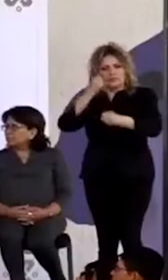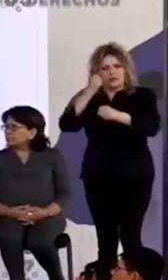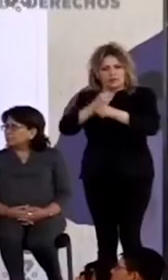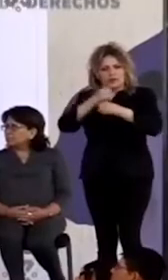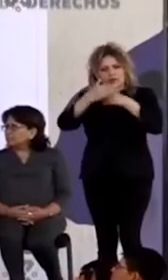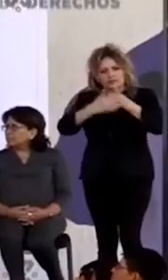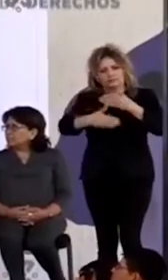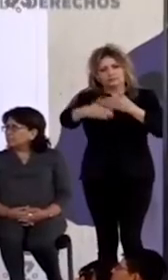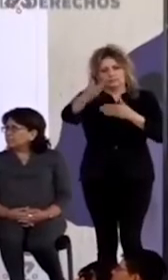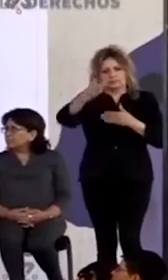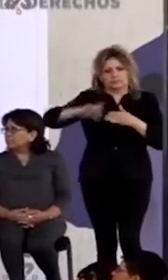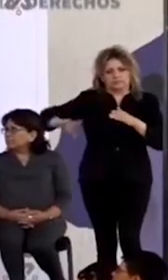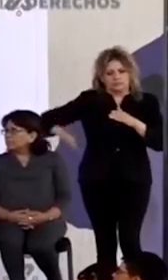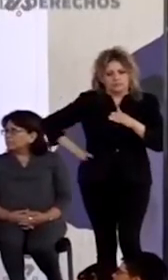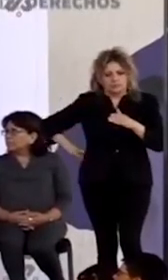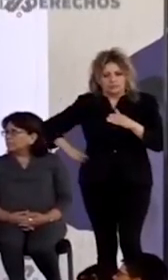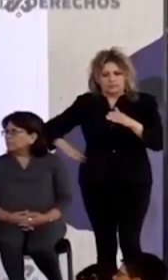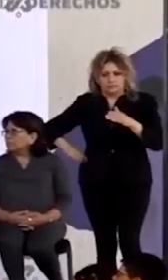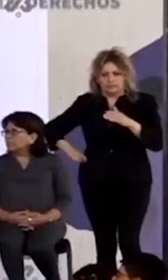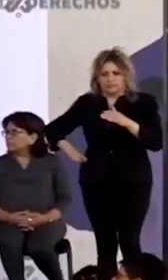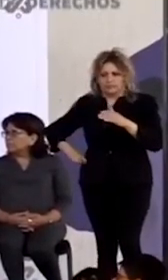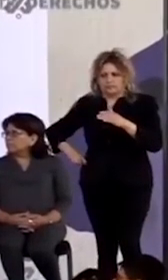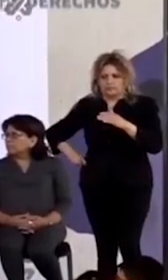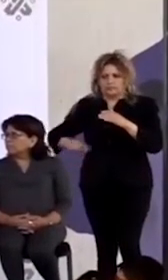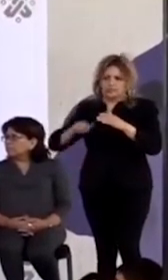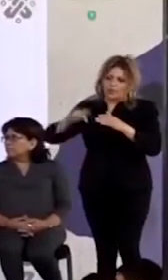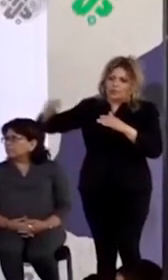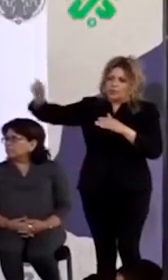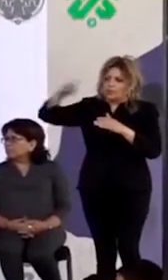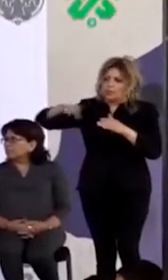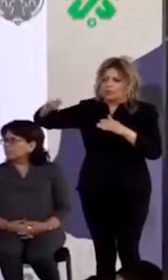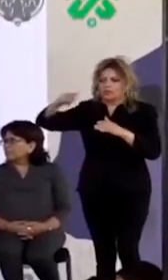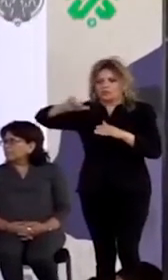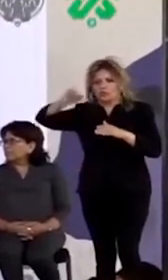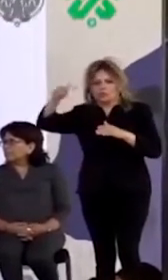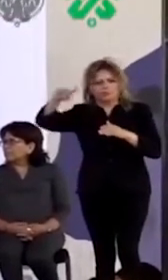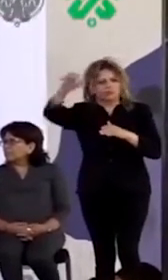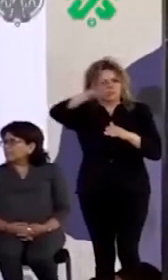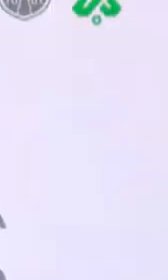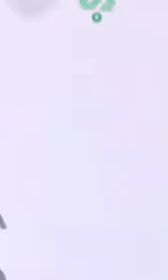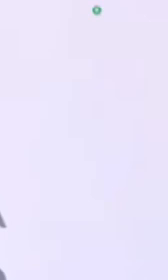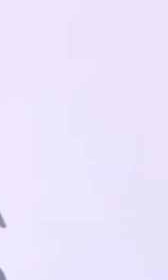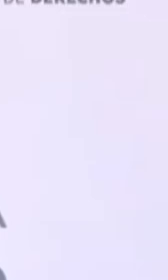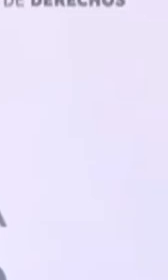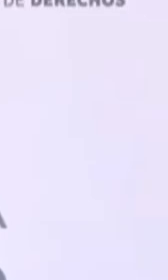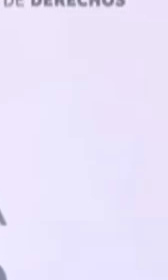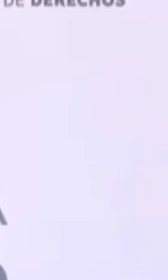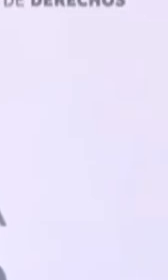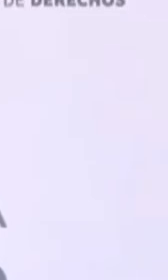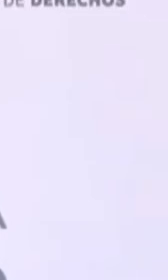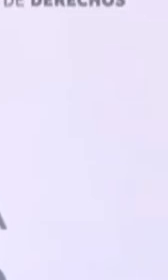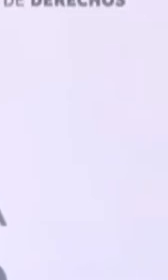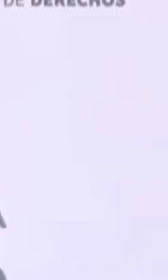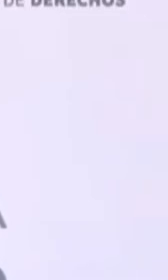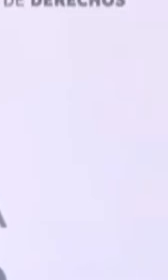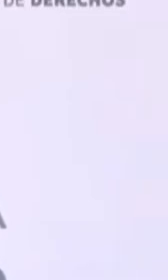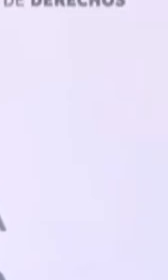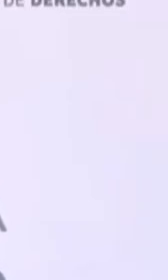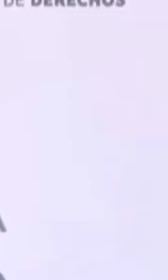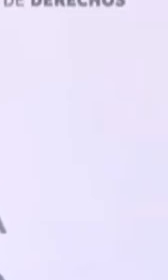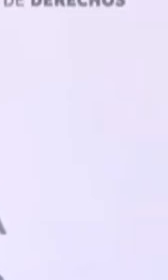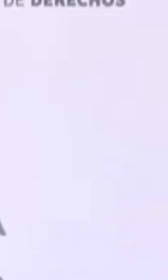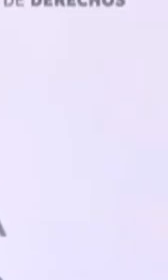durante todos los años aquí en San Miguel Teotongo y en otros pueblos y colonias de Iztapalapa. Pero este año la inversión en